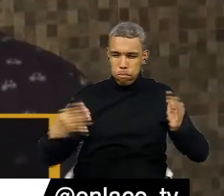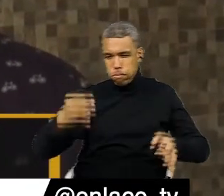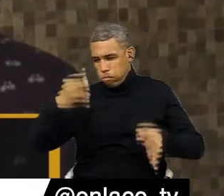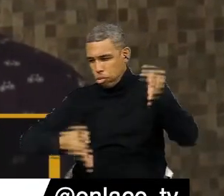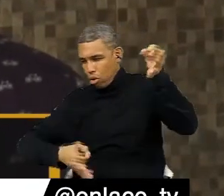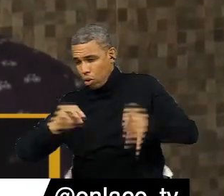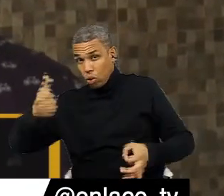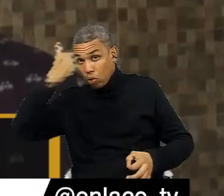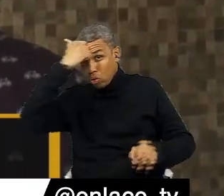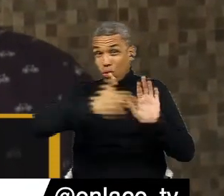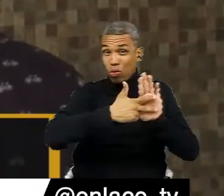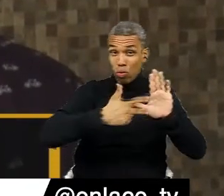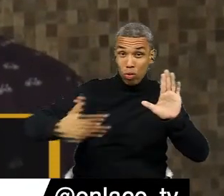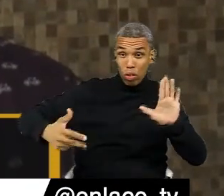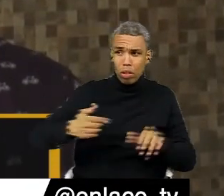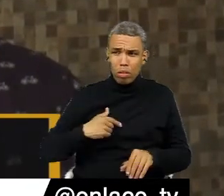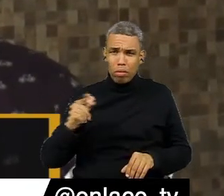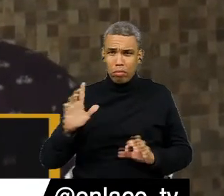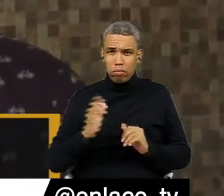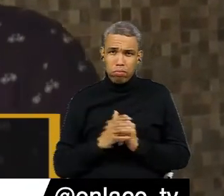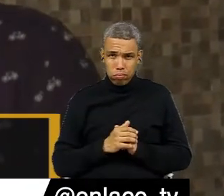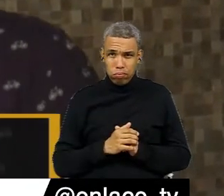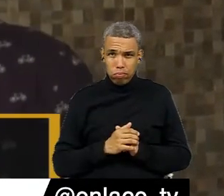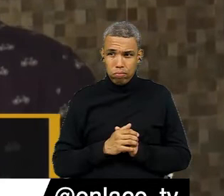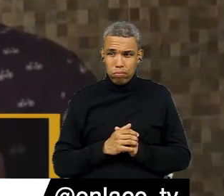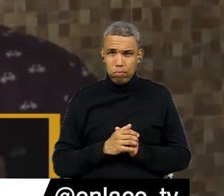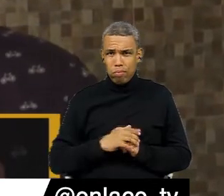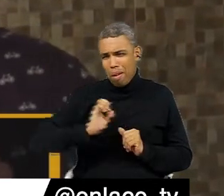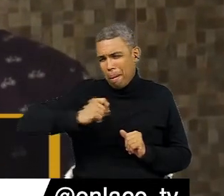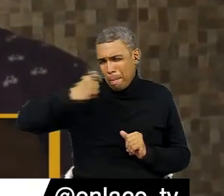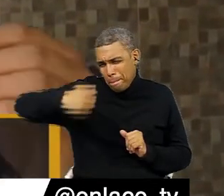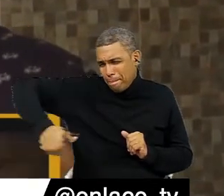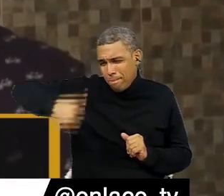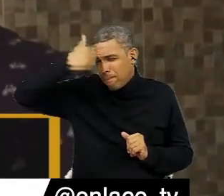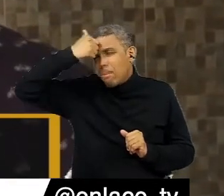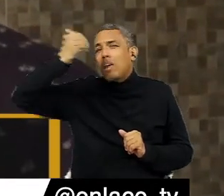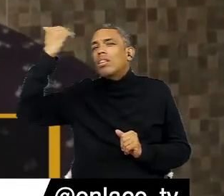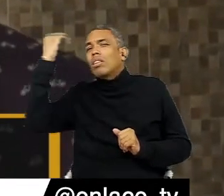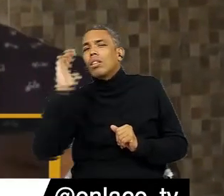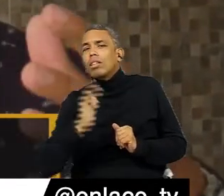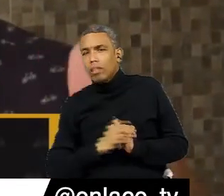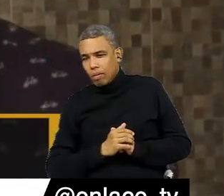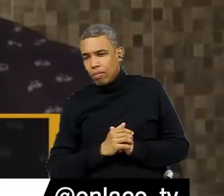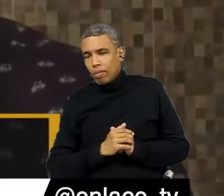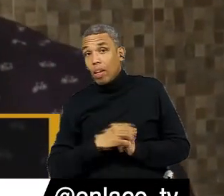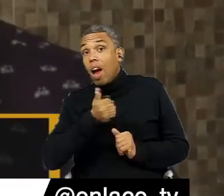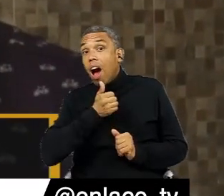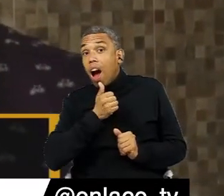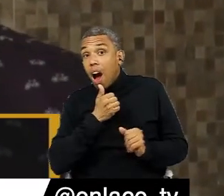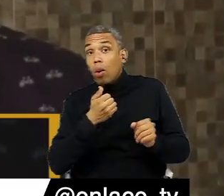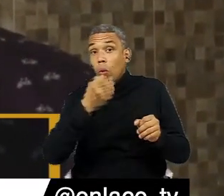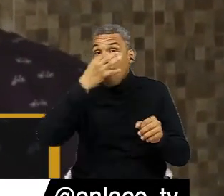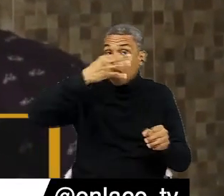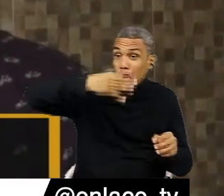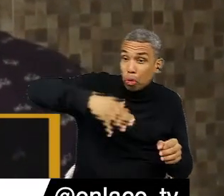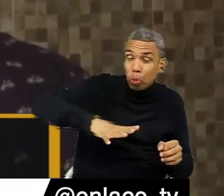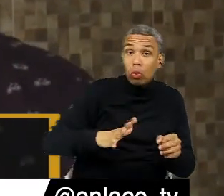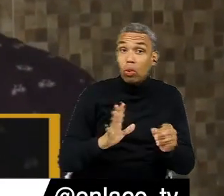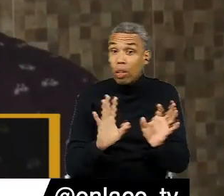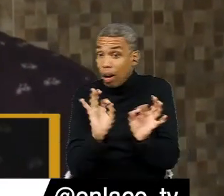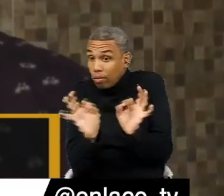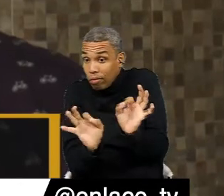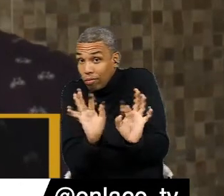Segundo, en mi concepto es una inepta demanda, toda vez que ya la Corte, mediante medida provisional, protegió el derecho humano al agua y el derecho a un ambiente sano. Estamos esperando